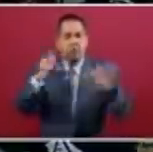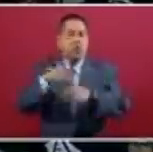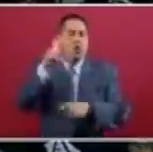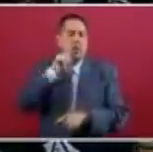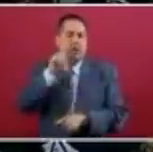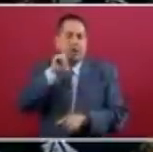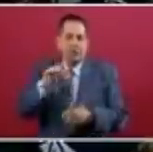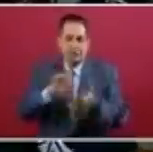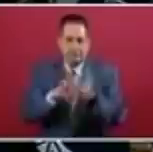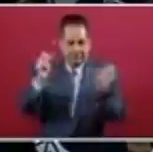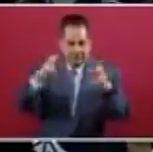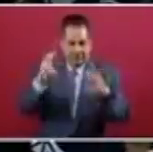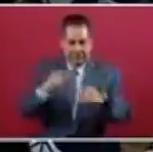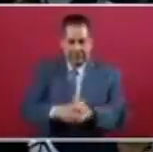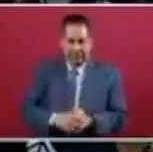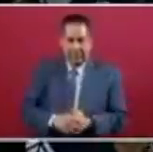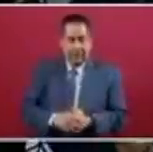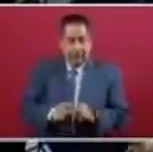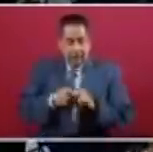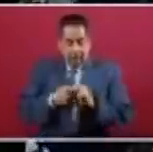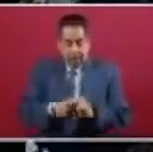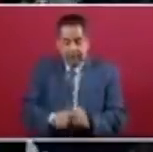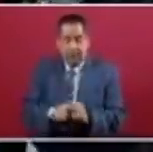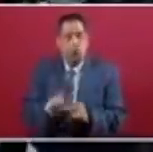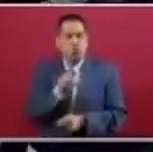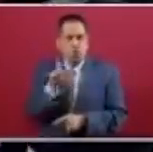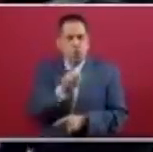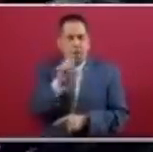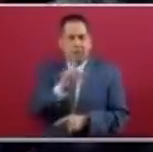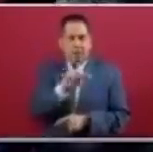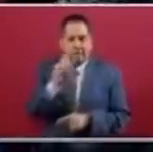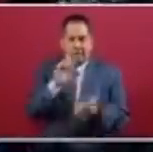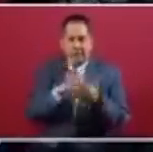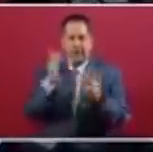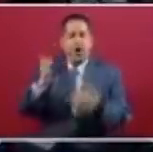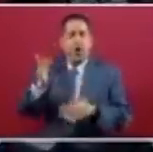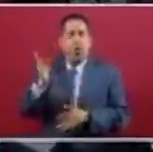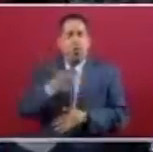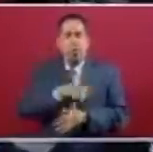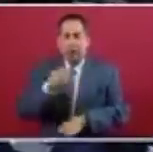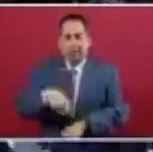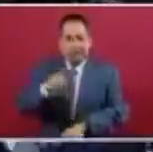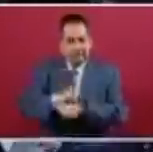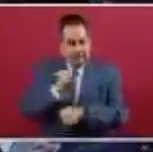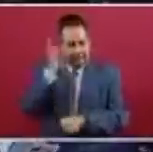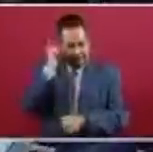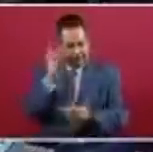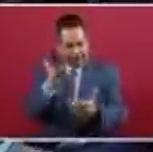mañana. Estamos empezando la semana. Buena semana.